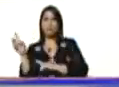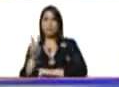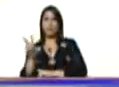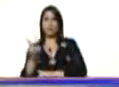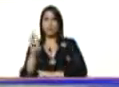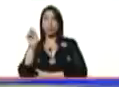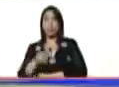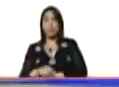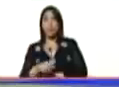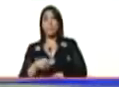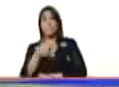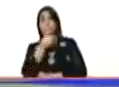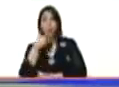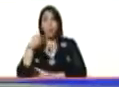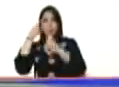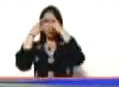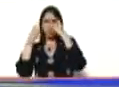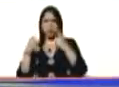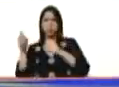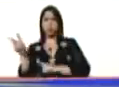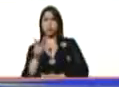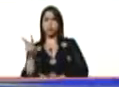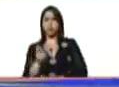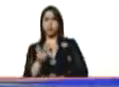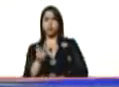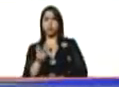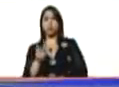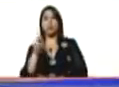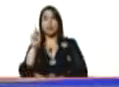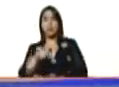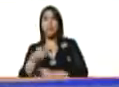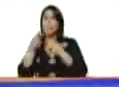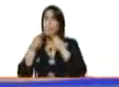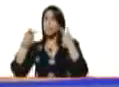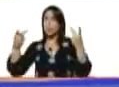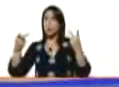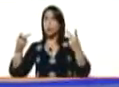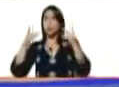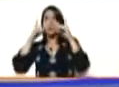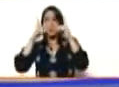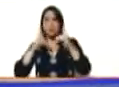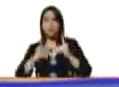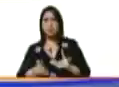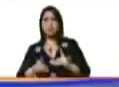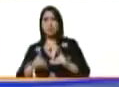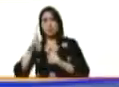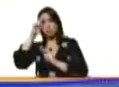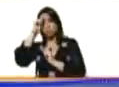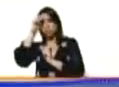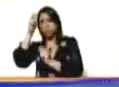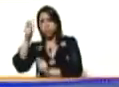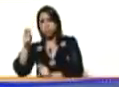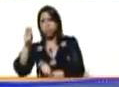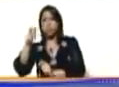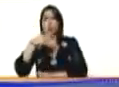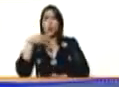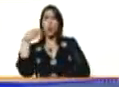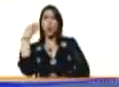las mejores profesionales de Venezuela, y por eso anuncio que he decidido designar a este